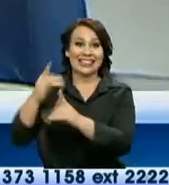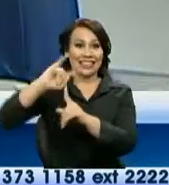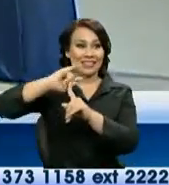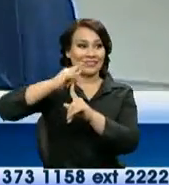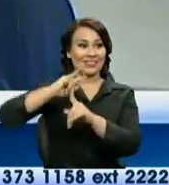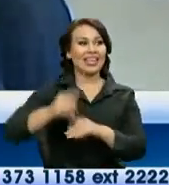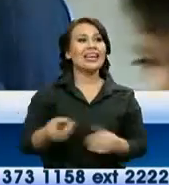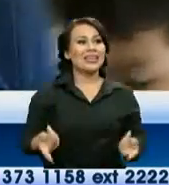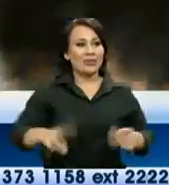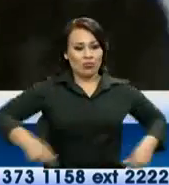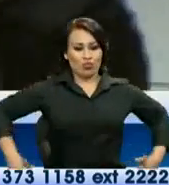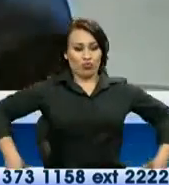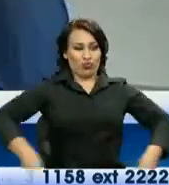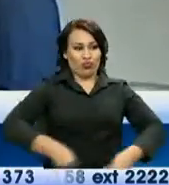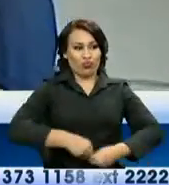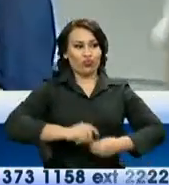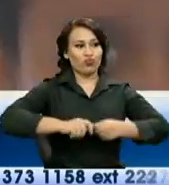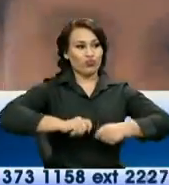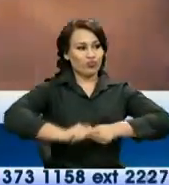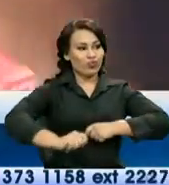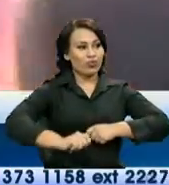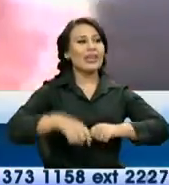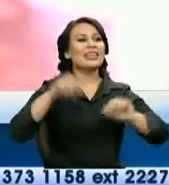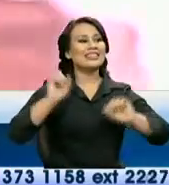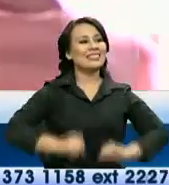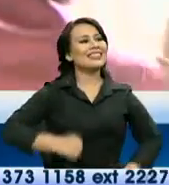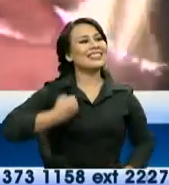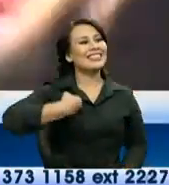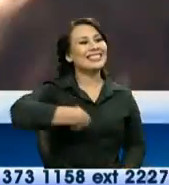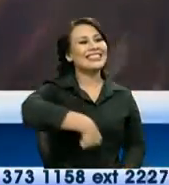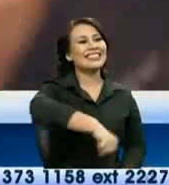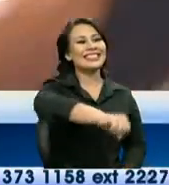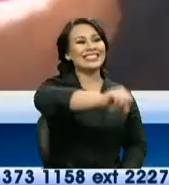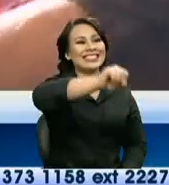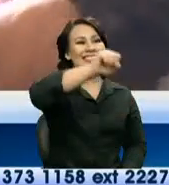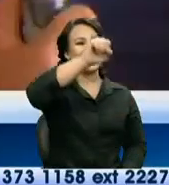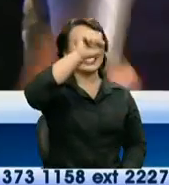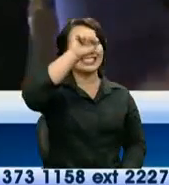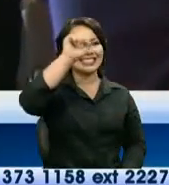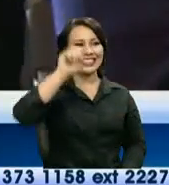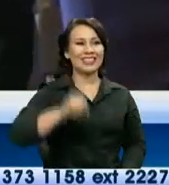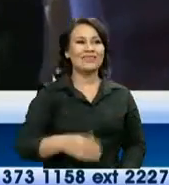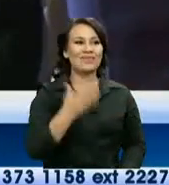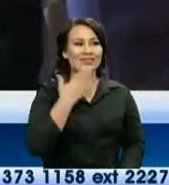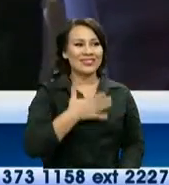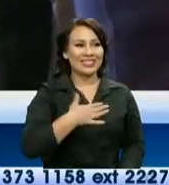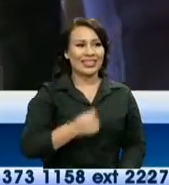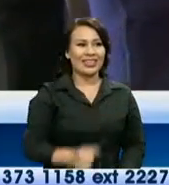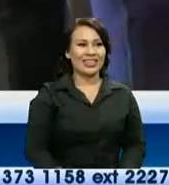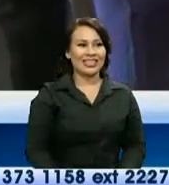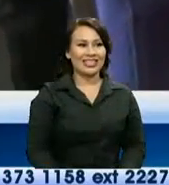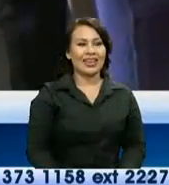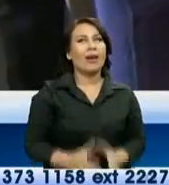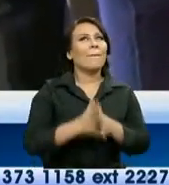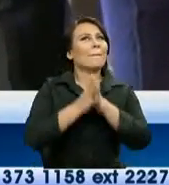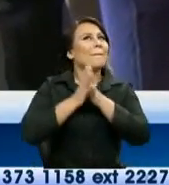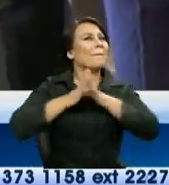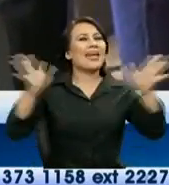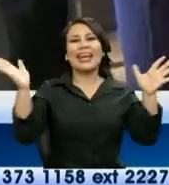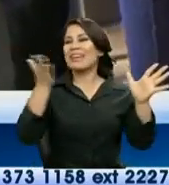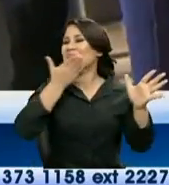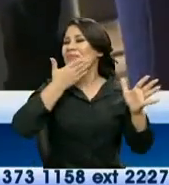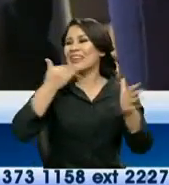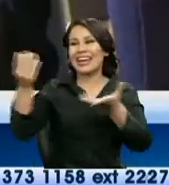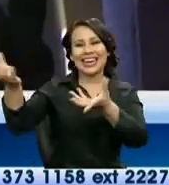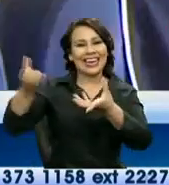se abrocharon el cinturón de seguridad y de inmediato empezó la aventura. ¿Qué tal? Es el mejor regalo de Navidad y agradezco